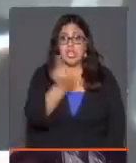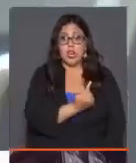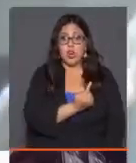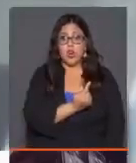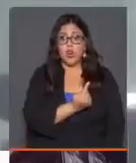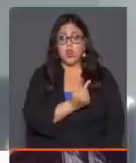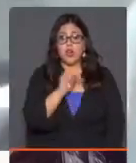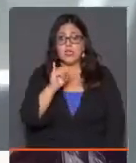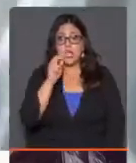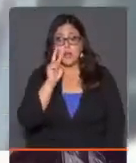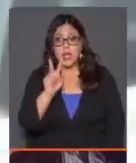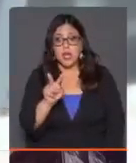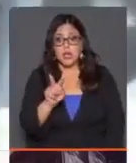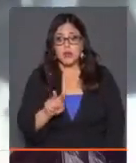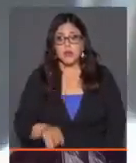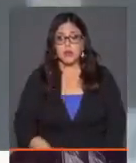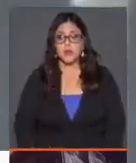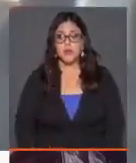Talbún.